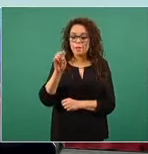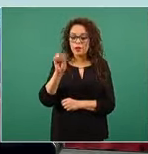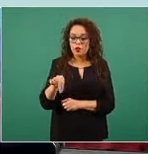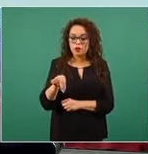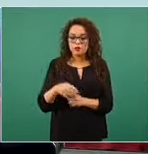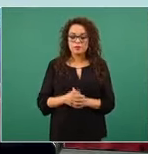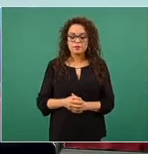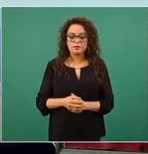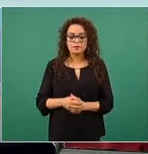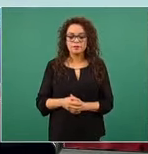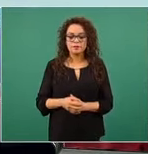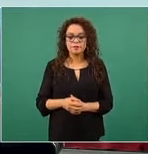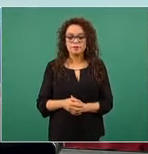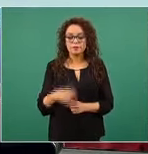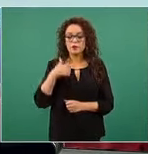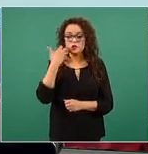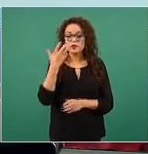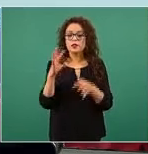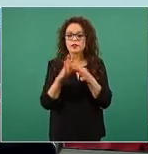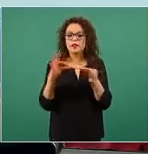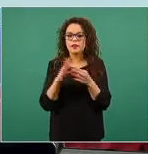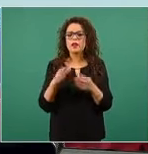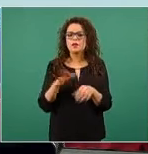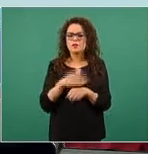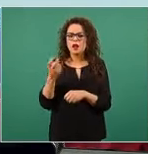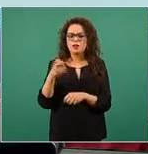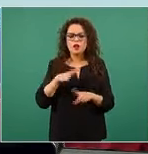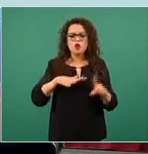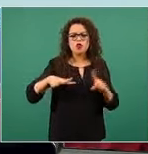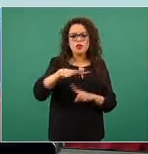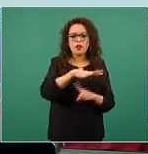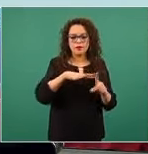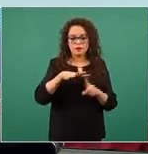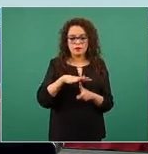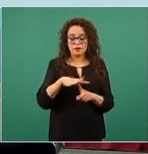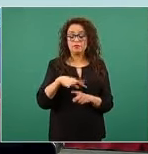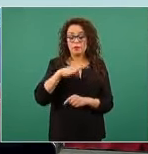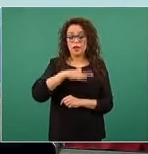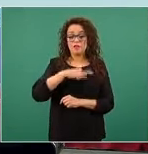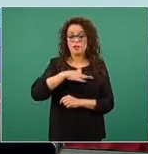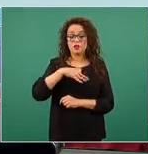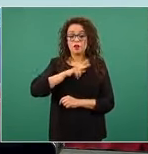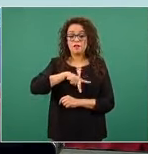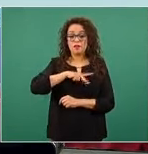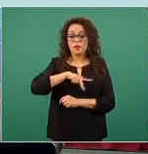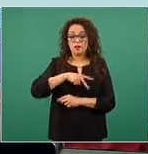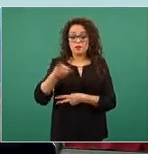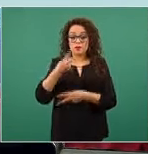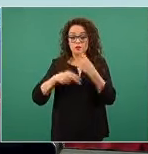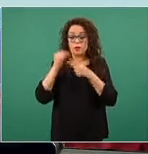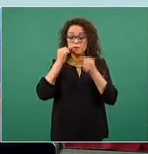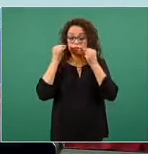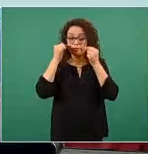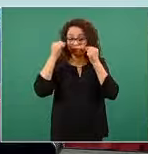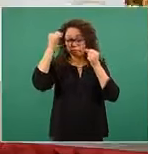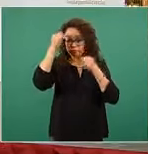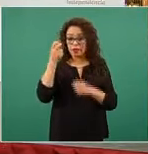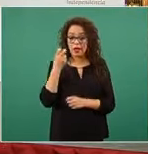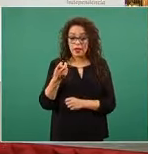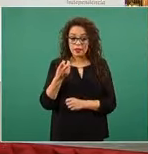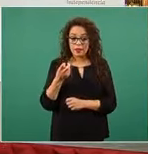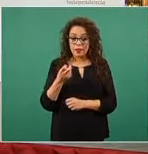de imágenes, quiero comentar el contexto. Sarampión es una enfermedad infecciosa causada por un virus. Es una de las enfermedades